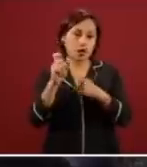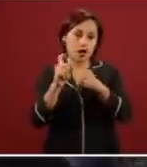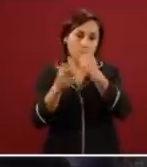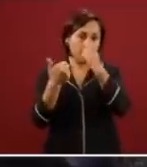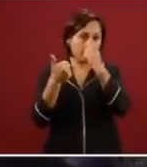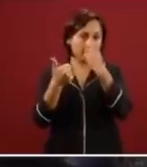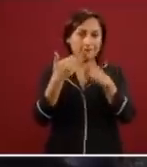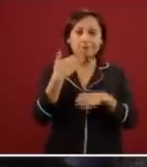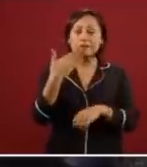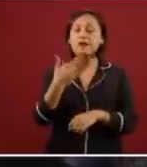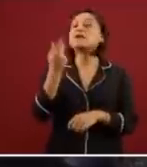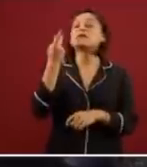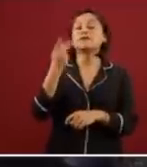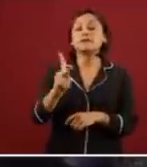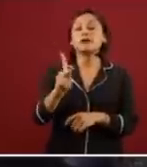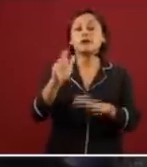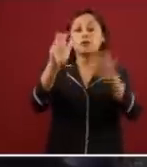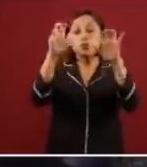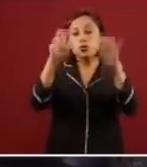lluvia